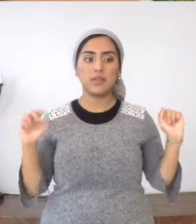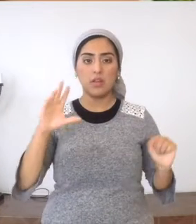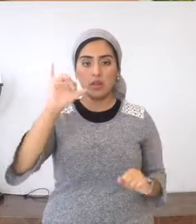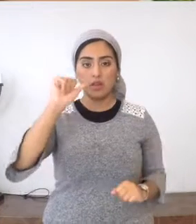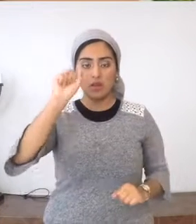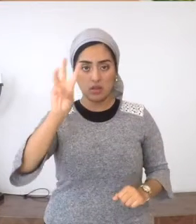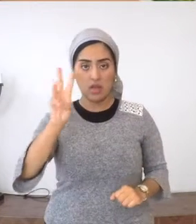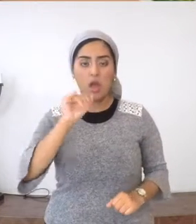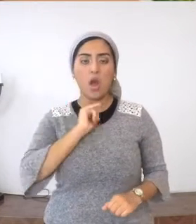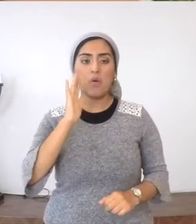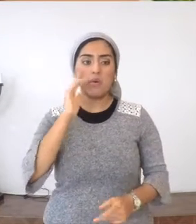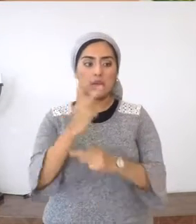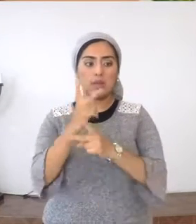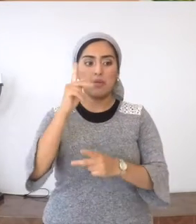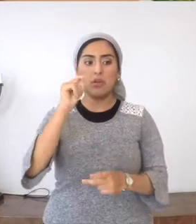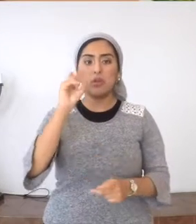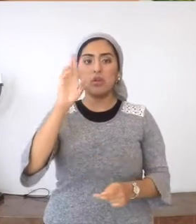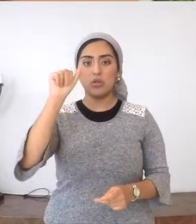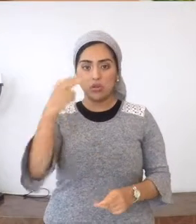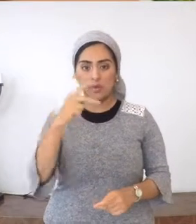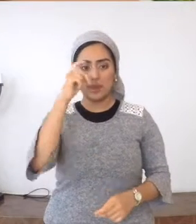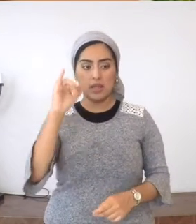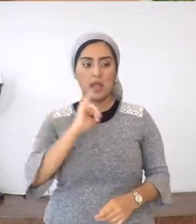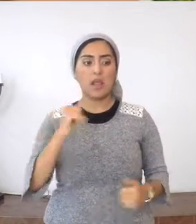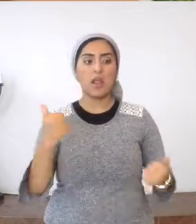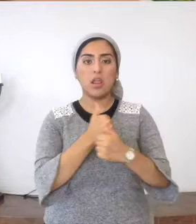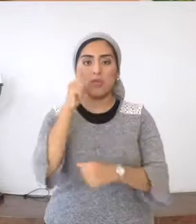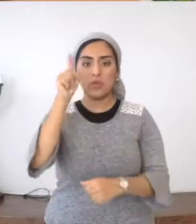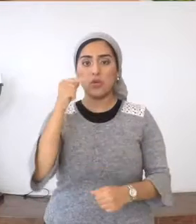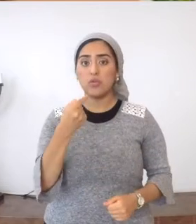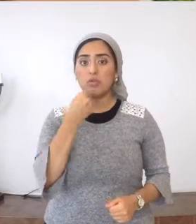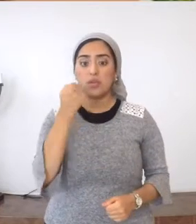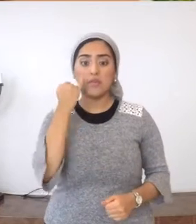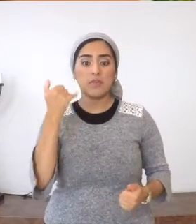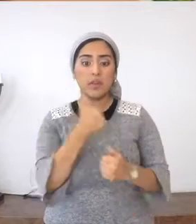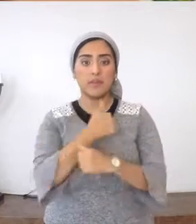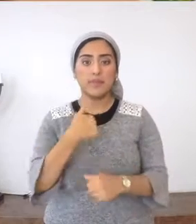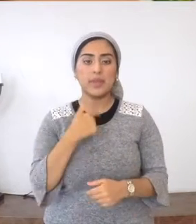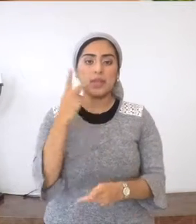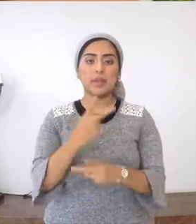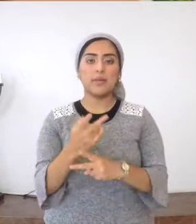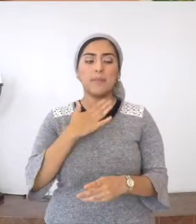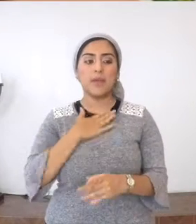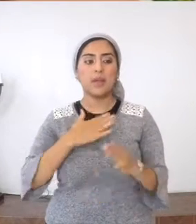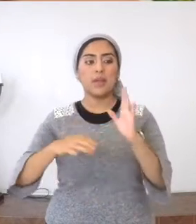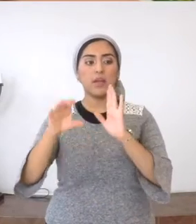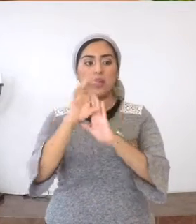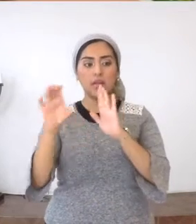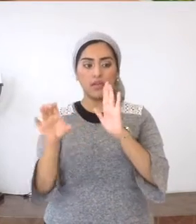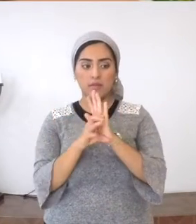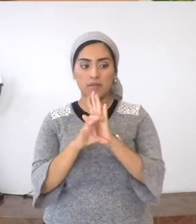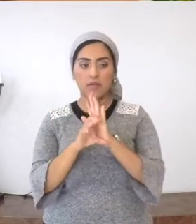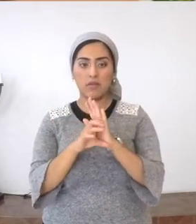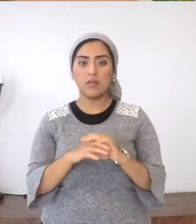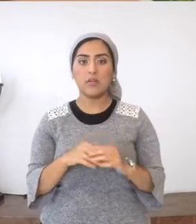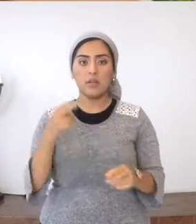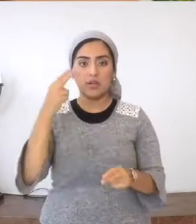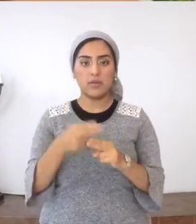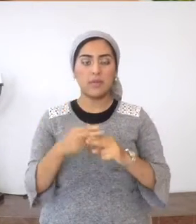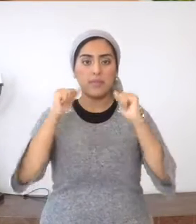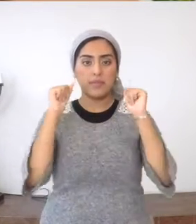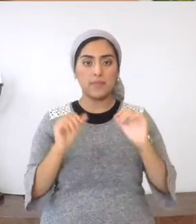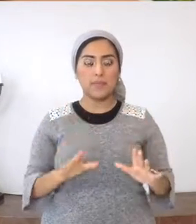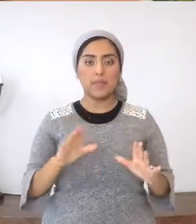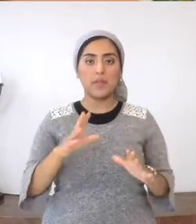Por tu sangre preciosa Soy salvo Yahshua Yo guardo la Torah Porque te amo Porque tu dices Si me